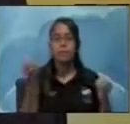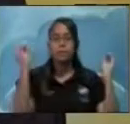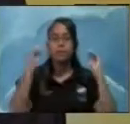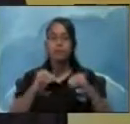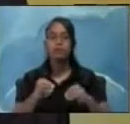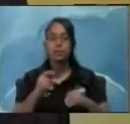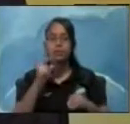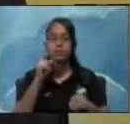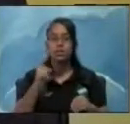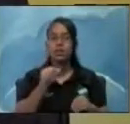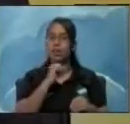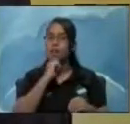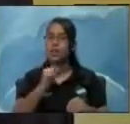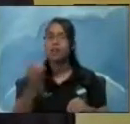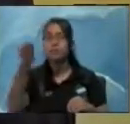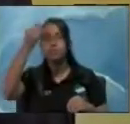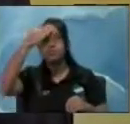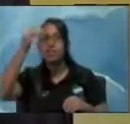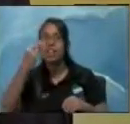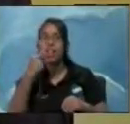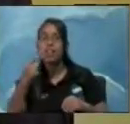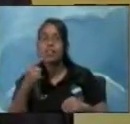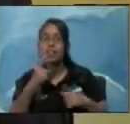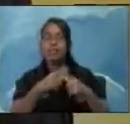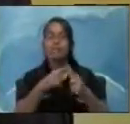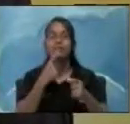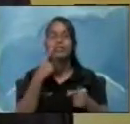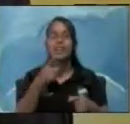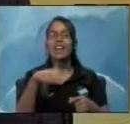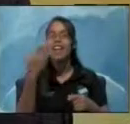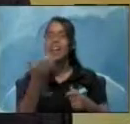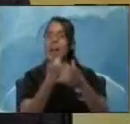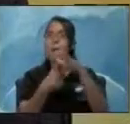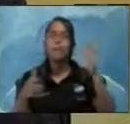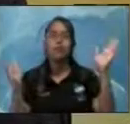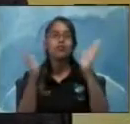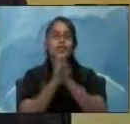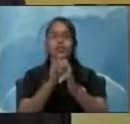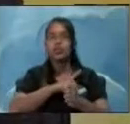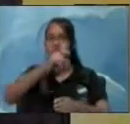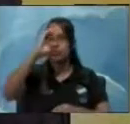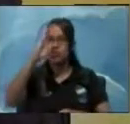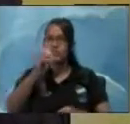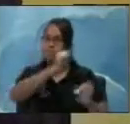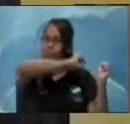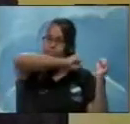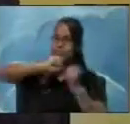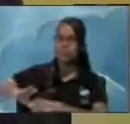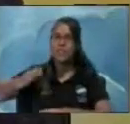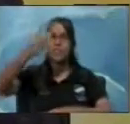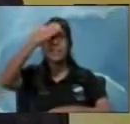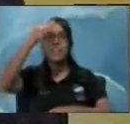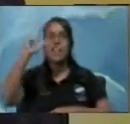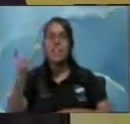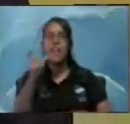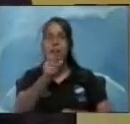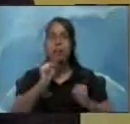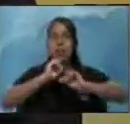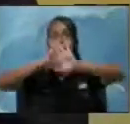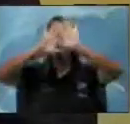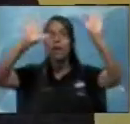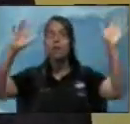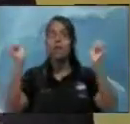personas en la frente déjame decirte que el espíritu santo de dios te quita esa etiqueta y la gente se maravilla